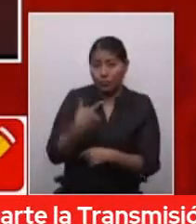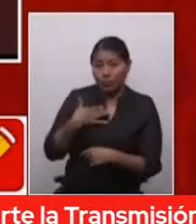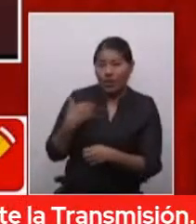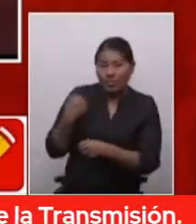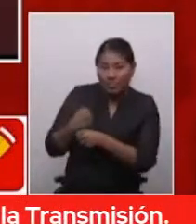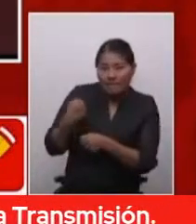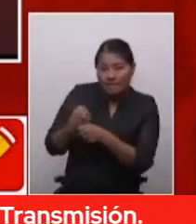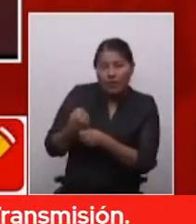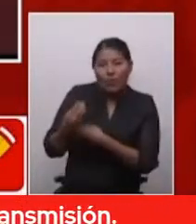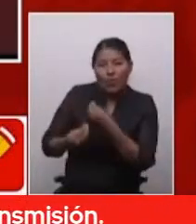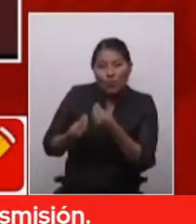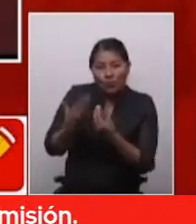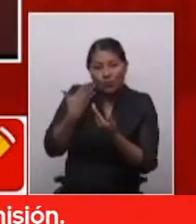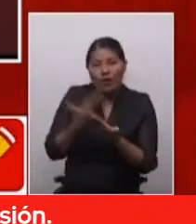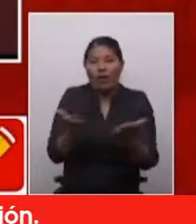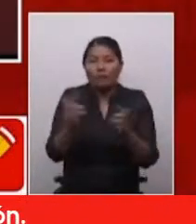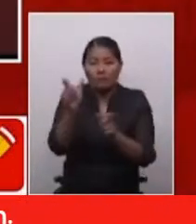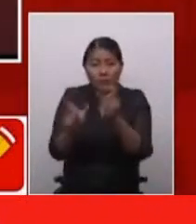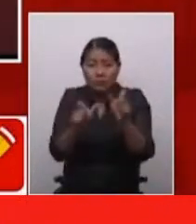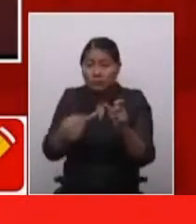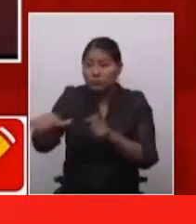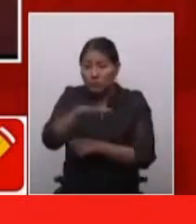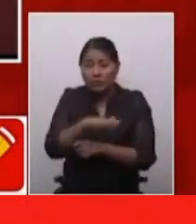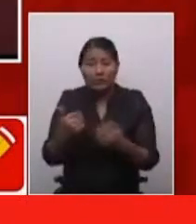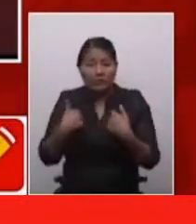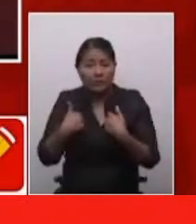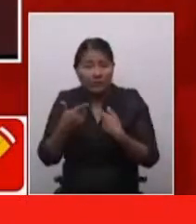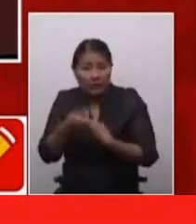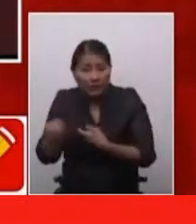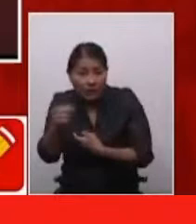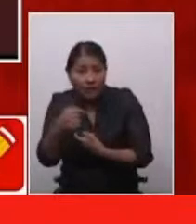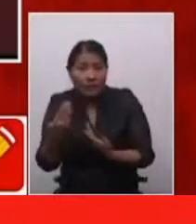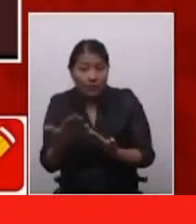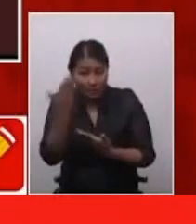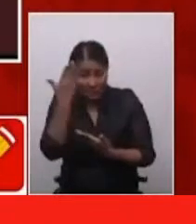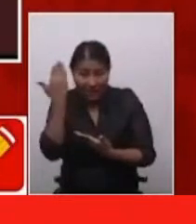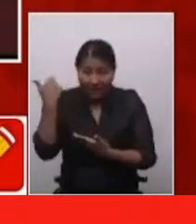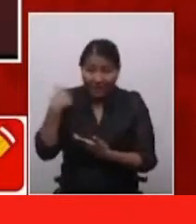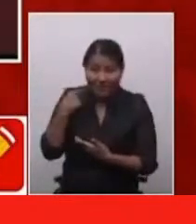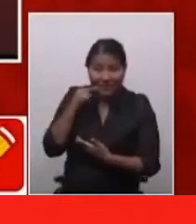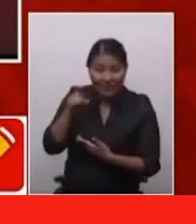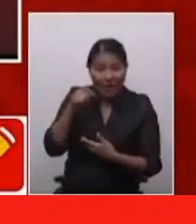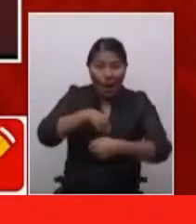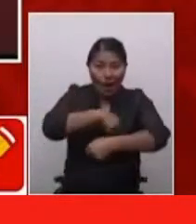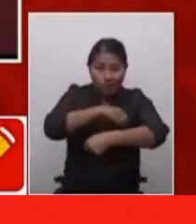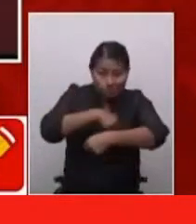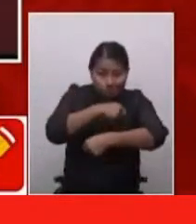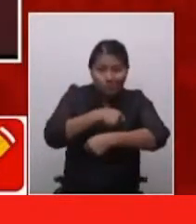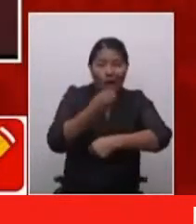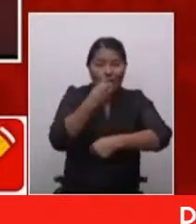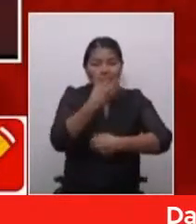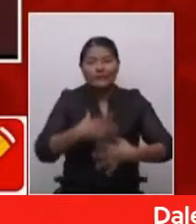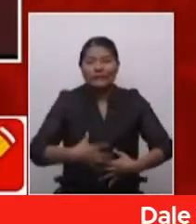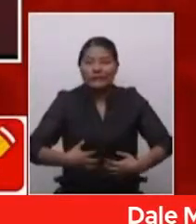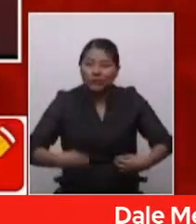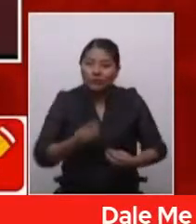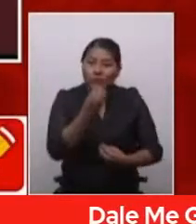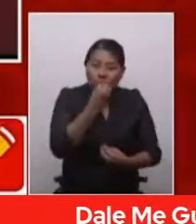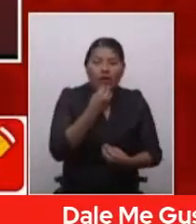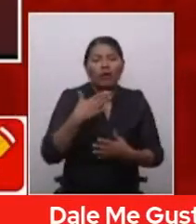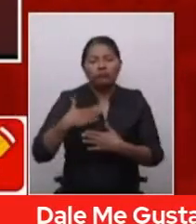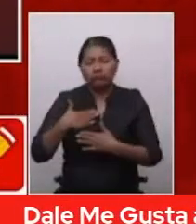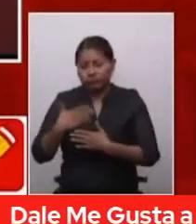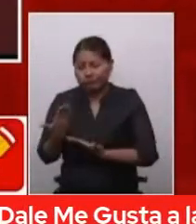mejores condiciones a las personas que tienen en este momento, como ya se ha señalado, las ollitas comunes, sufren de hambre. Nosotros vamos a